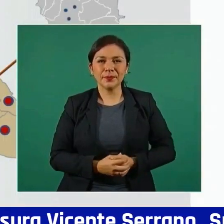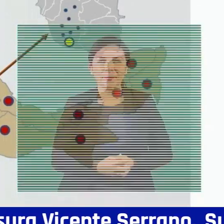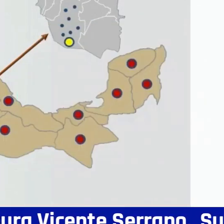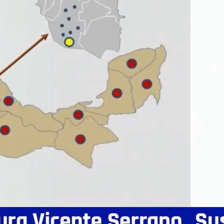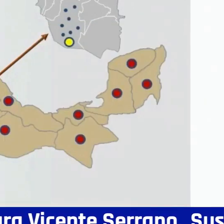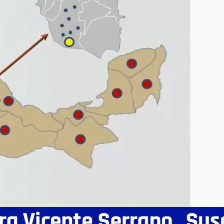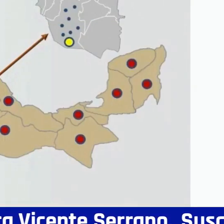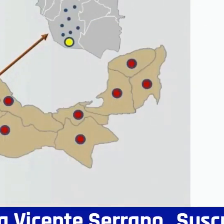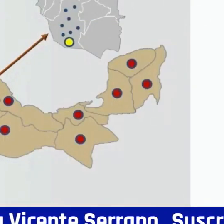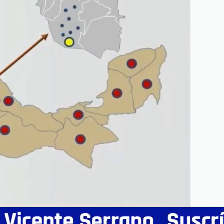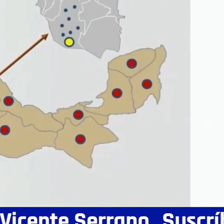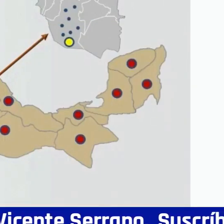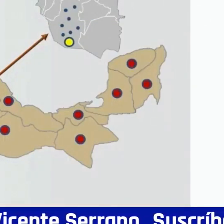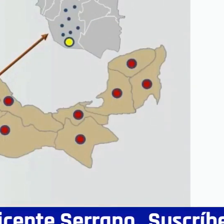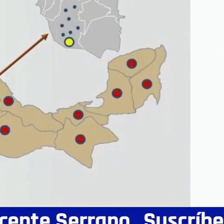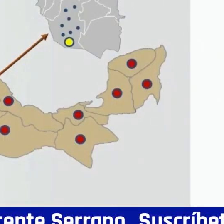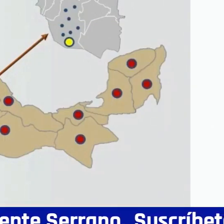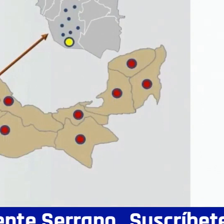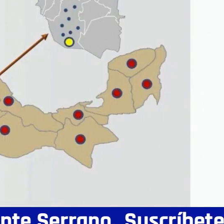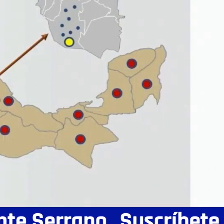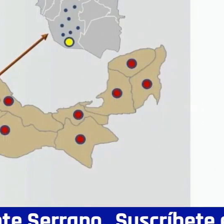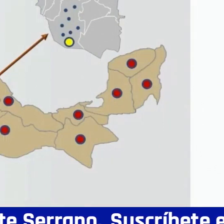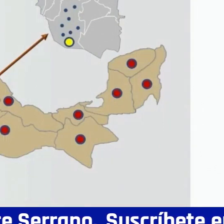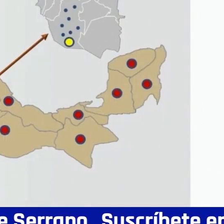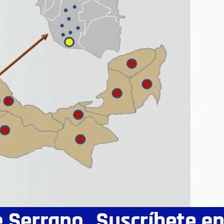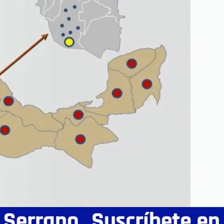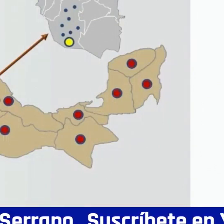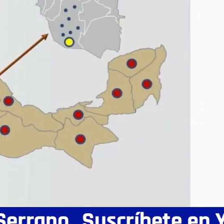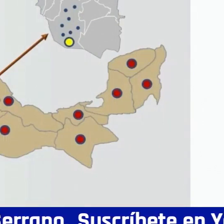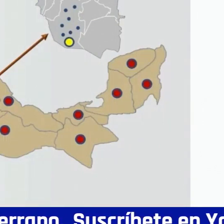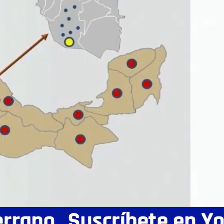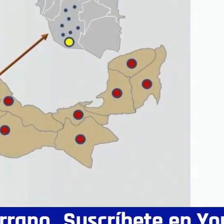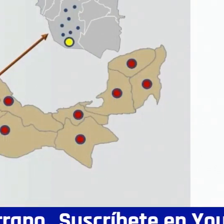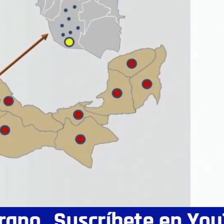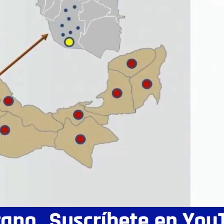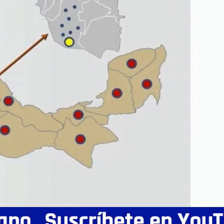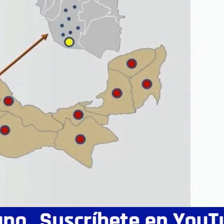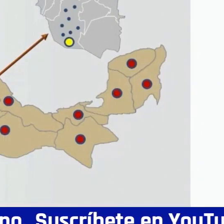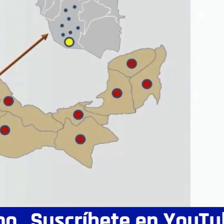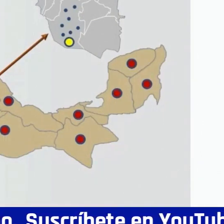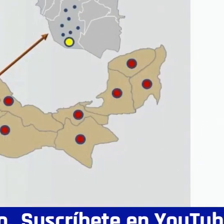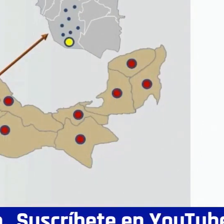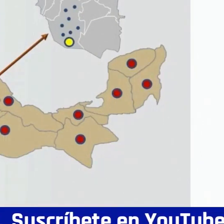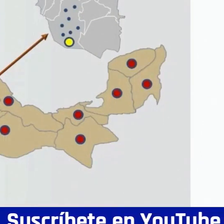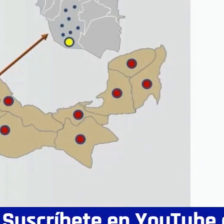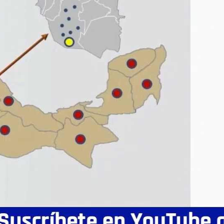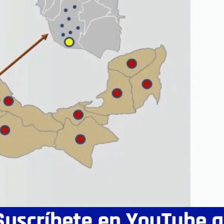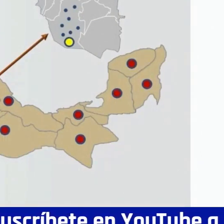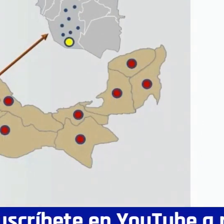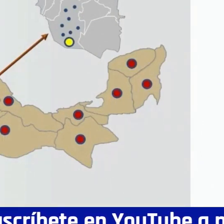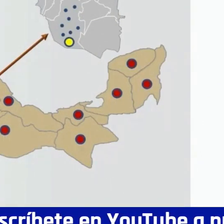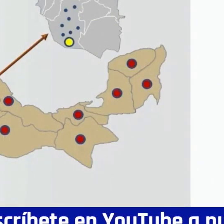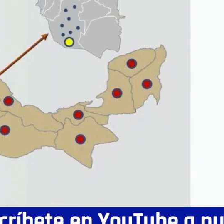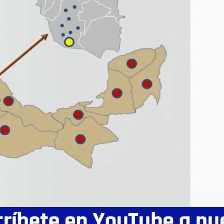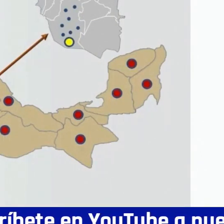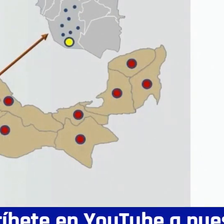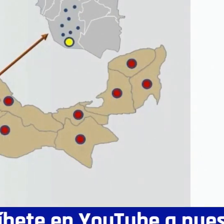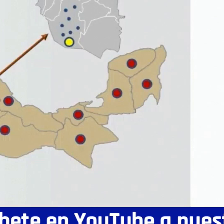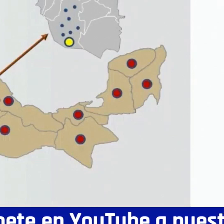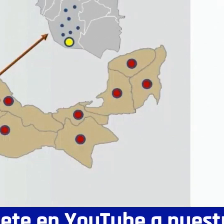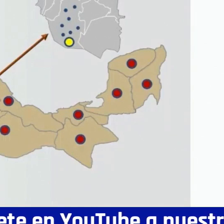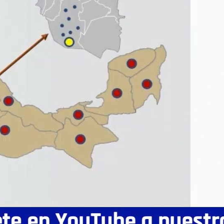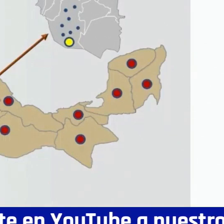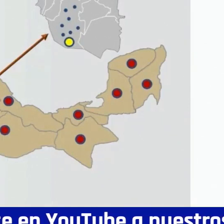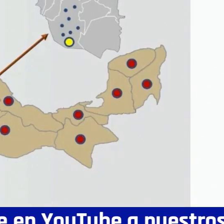medicamentos. Como ustedes pueden ver, del lado izquierdo, las instituciones demandantes, la contribución que se logró de piezas